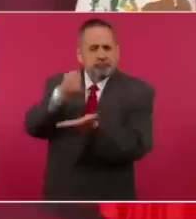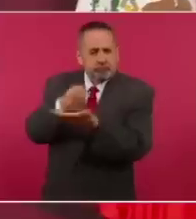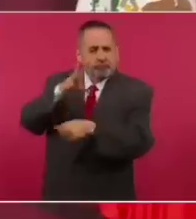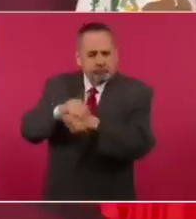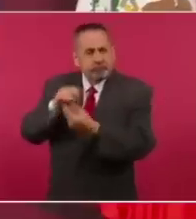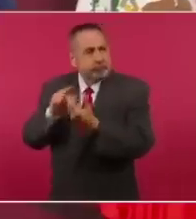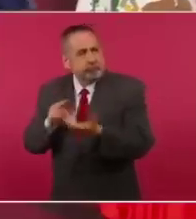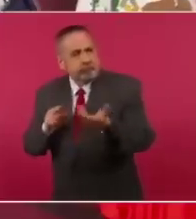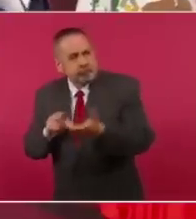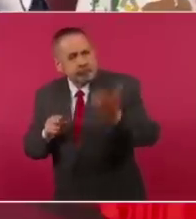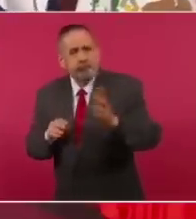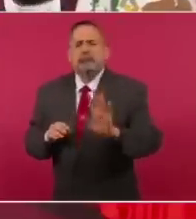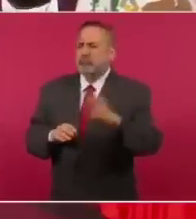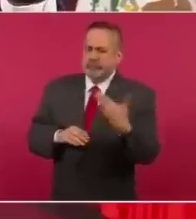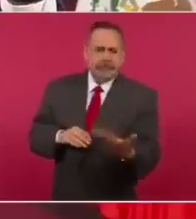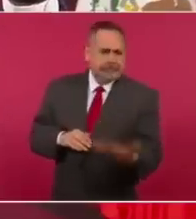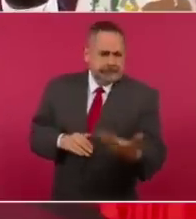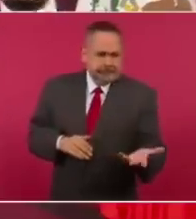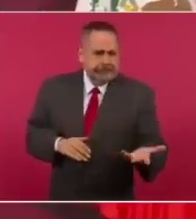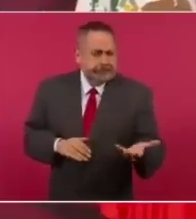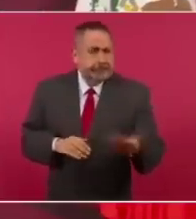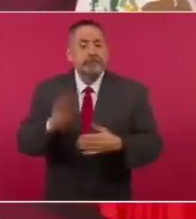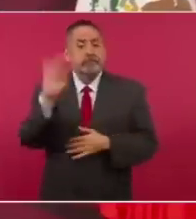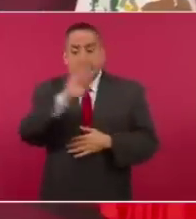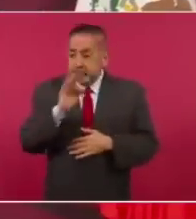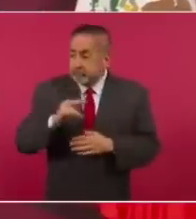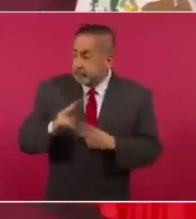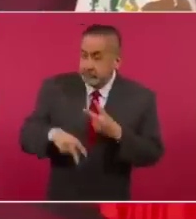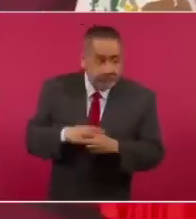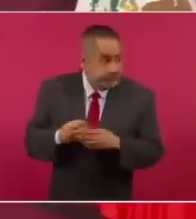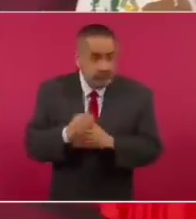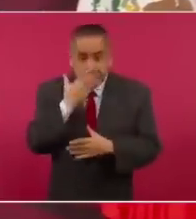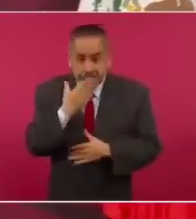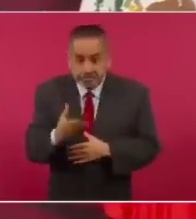Entonces, si esto se consolida, pues va a generar